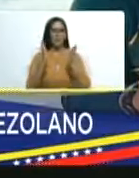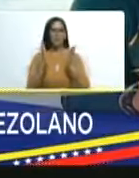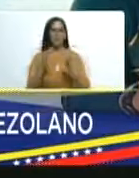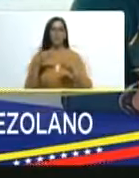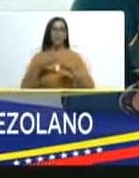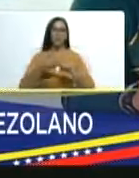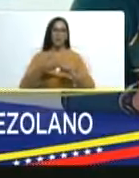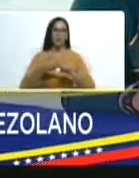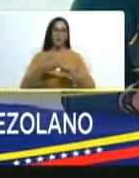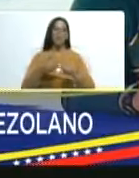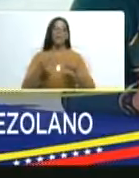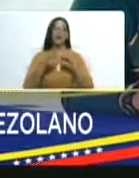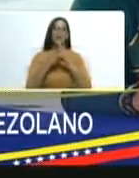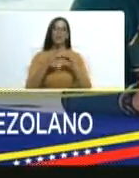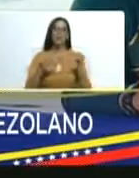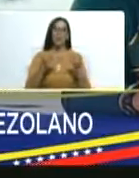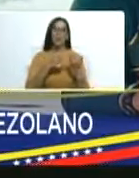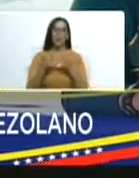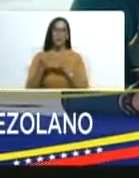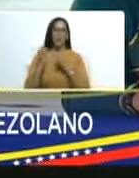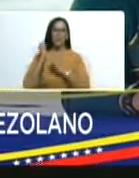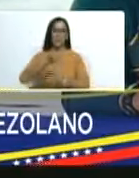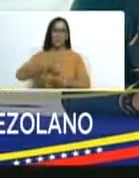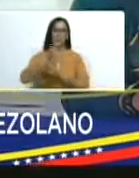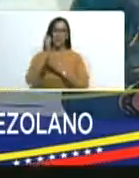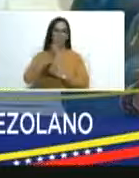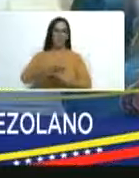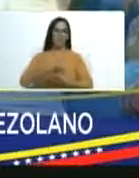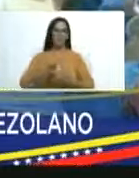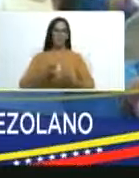combustible para toda la comunidad de pescadores y pescadoras.